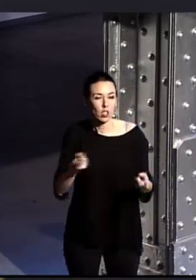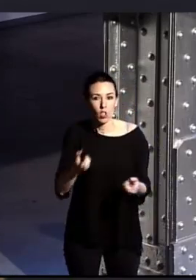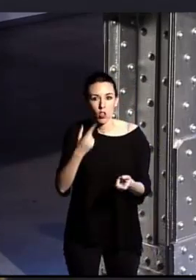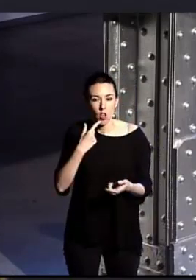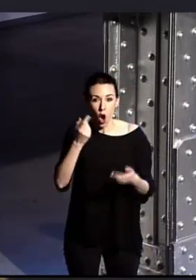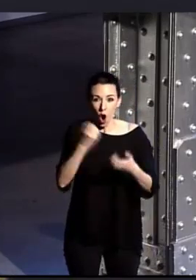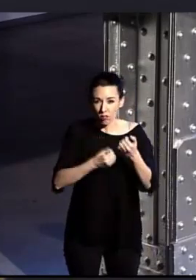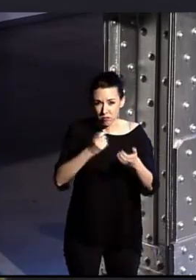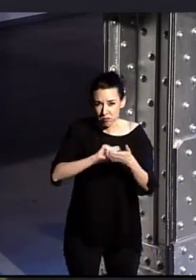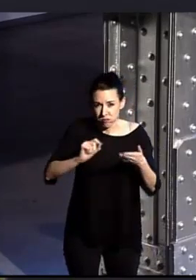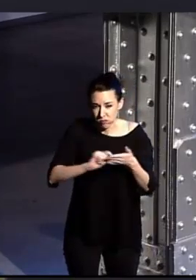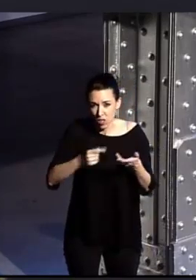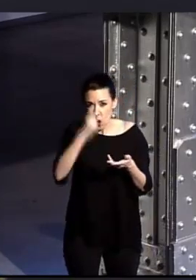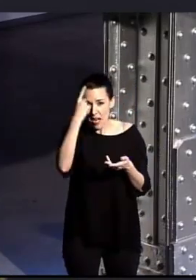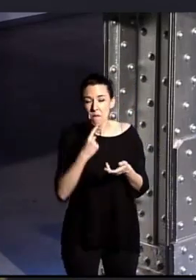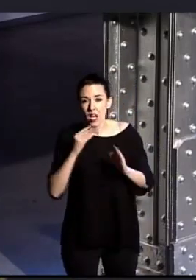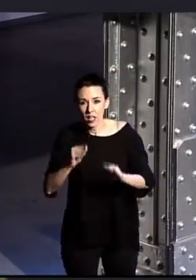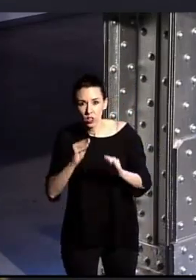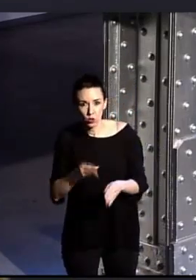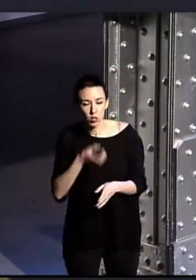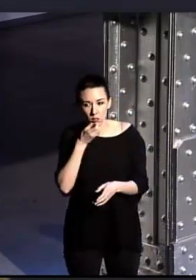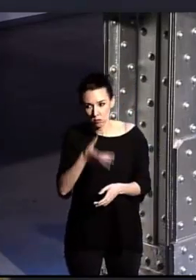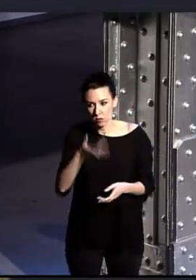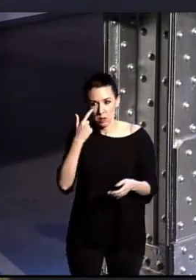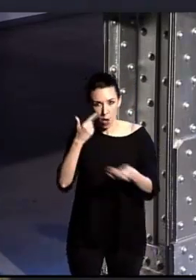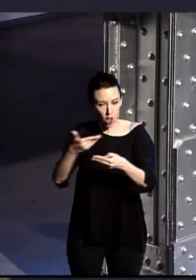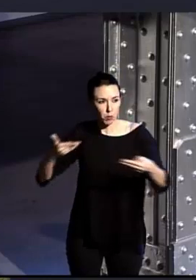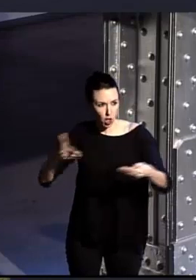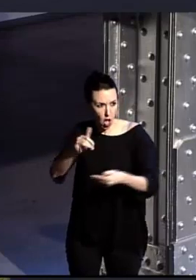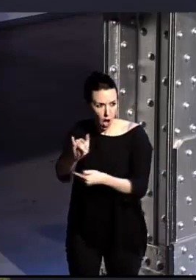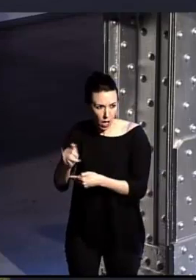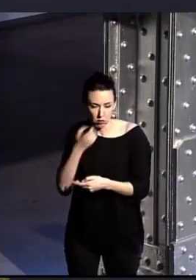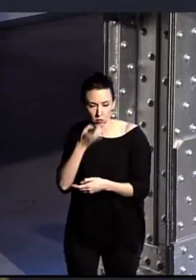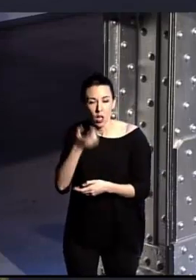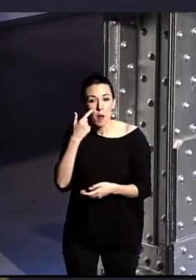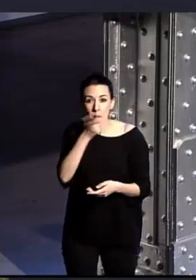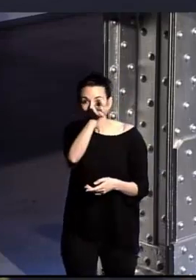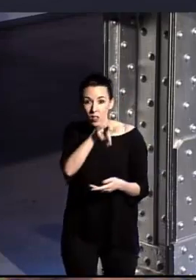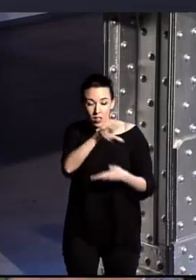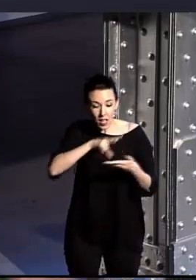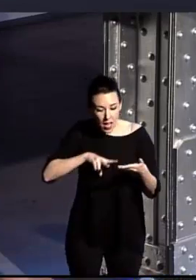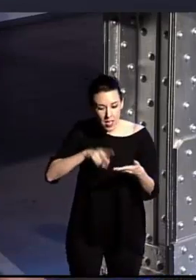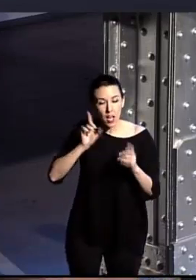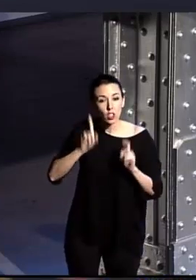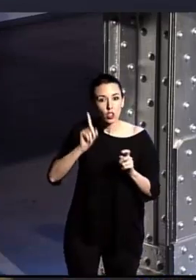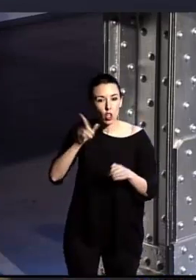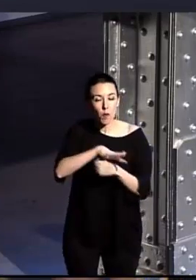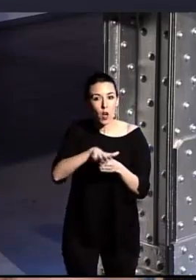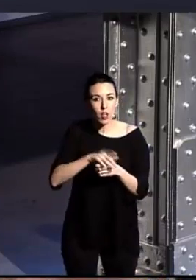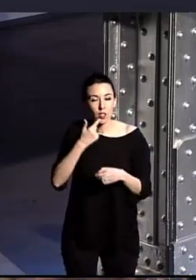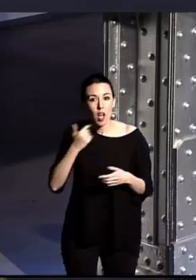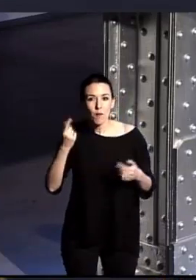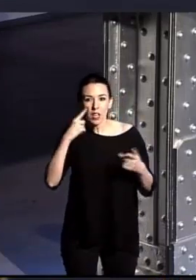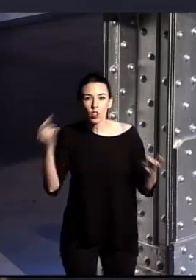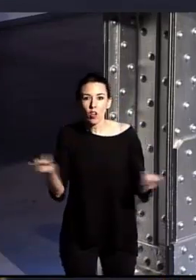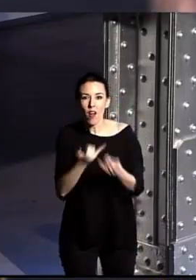la iconografía verniana, todo eso se unas daba a aleluyas conocer. maravillosas en la Sí, exposición. en la exposición. Sí. Pero quien lo leía era en un ámbito educado. Y en las barracas